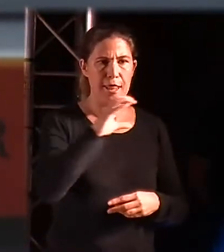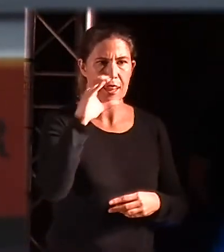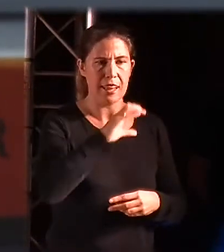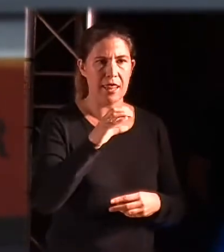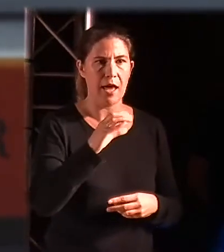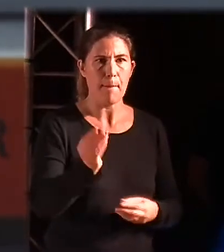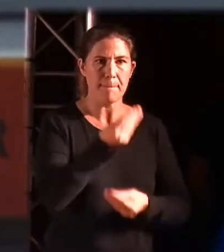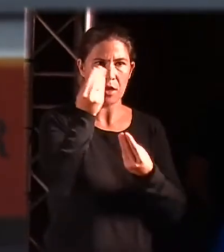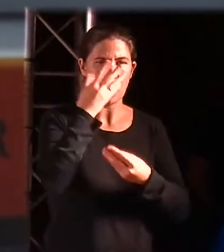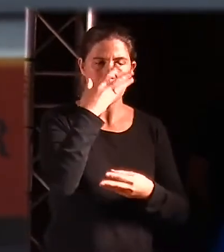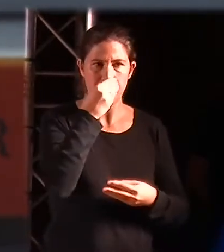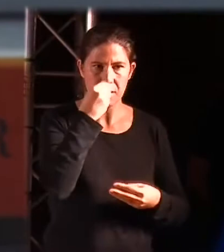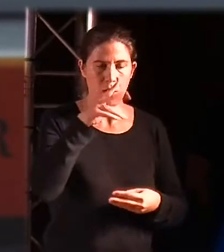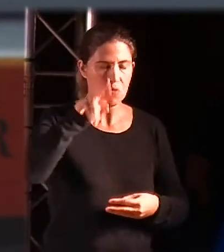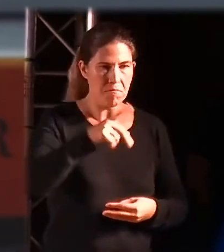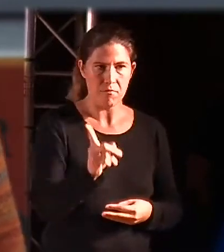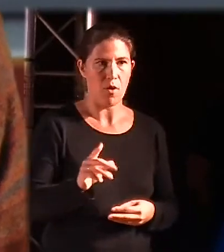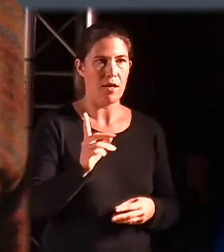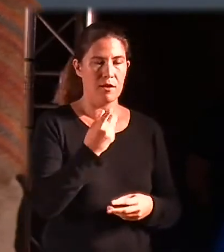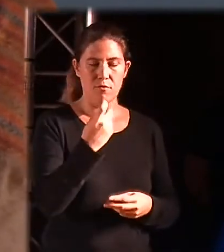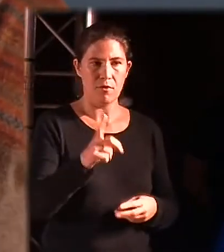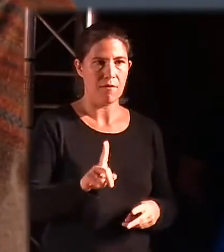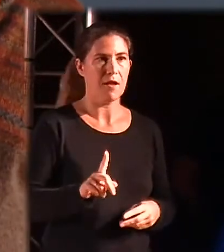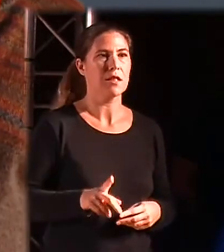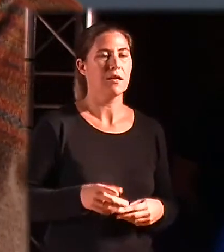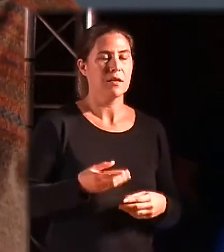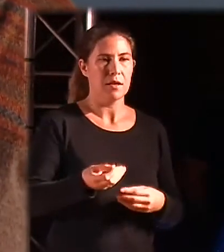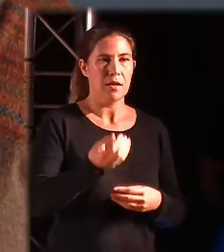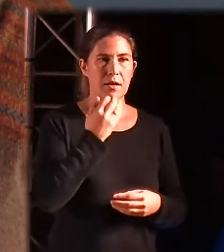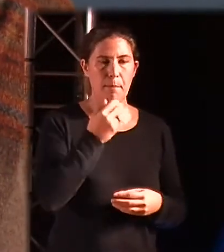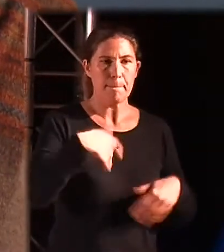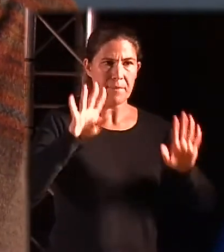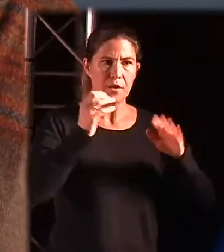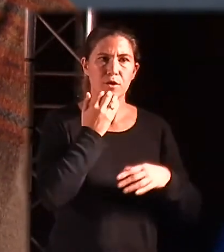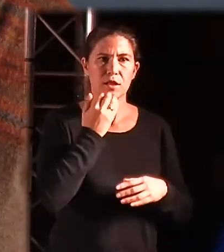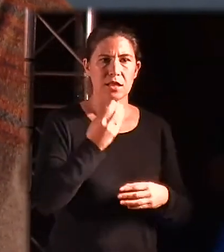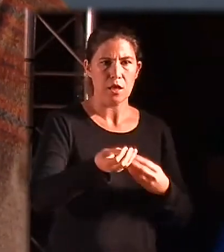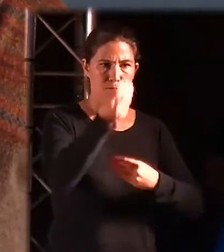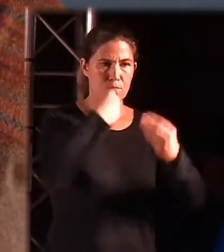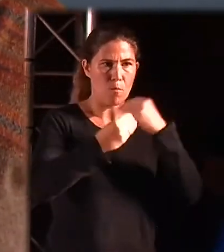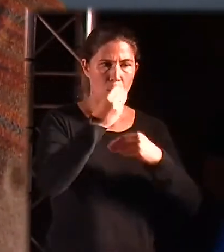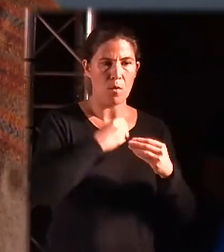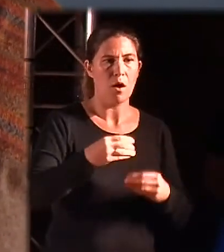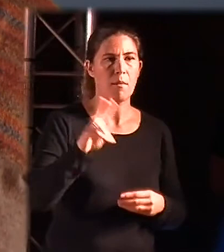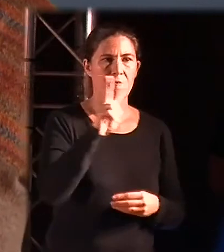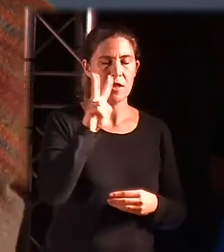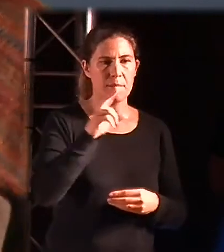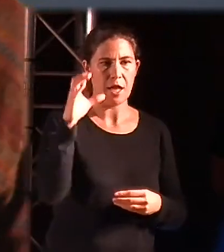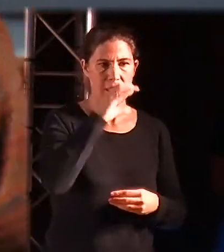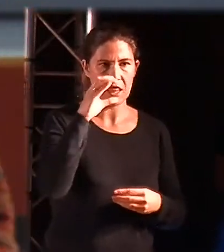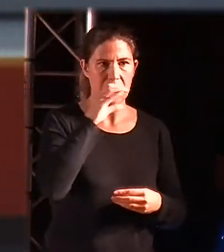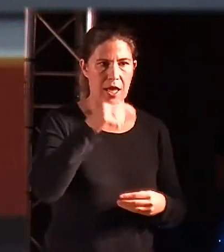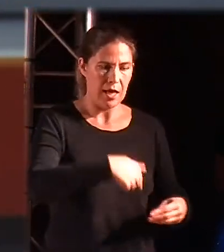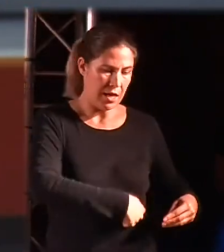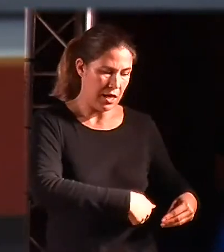para mejorar el resfriado común. Lo que uno puede conseguir comiendo mucha vitamina C, ácido ascórbico, es criar una buena piedra de ácido